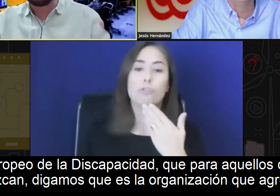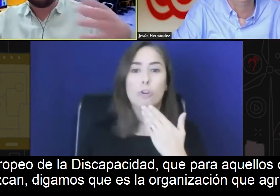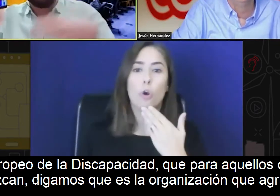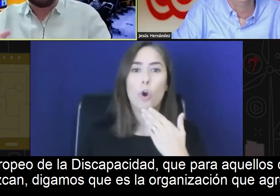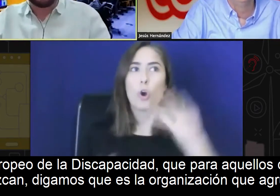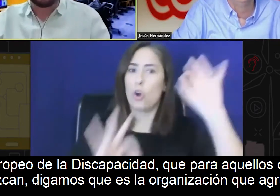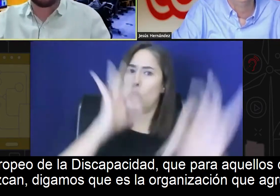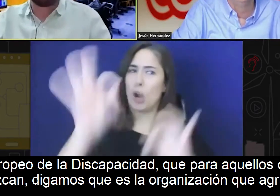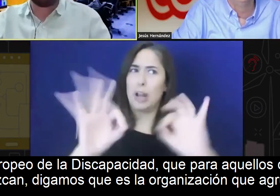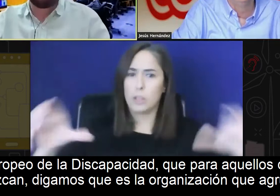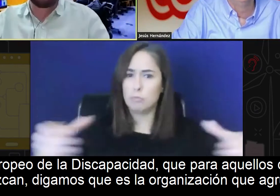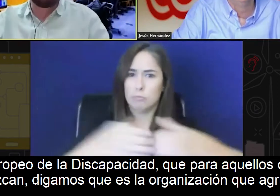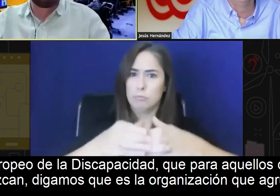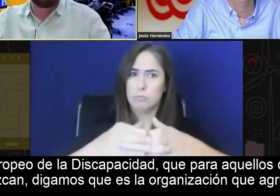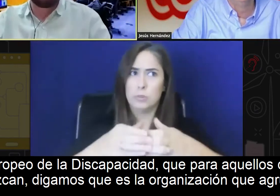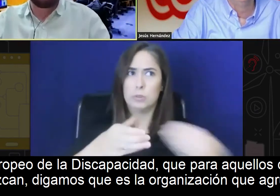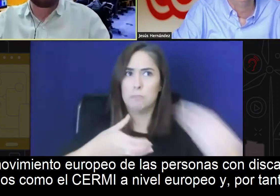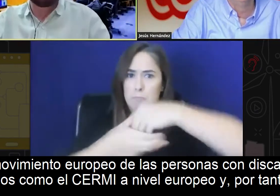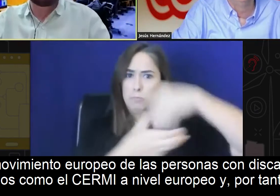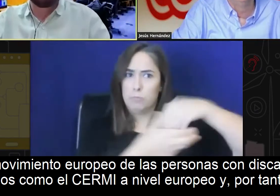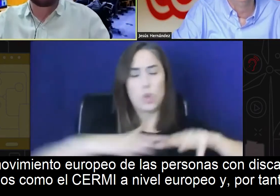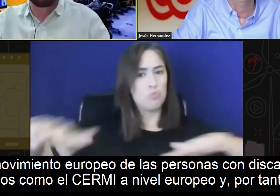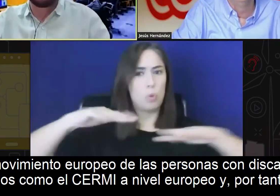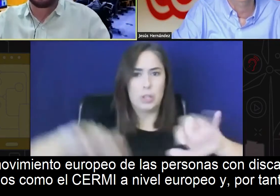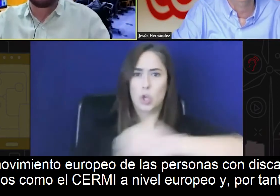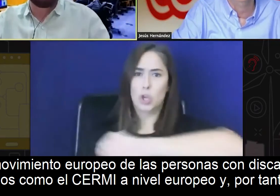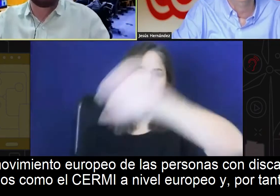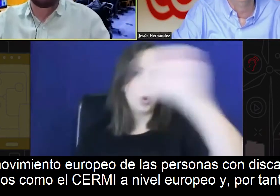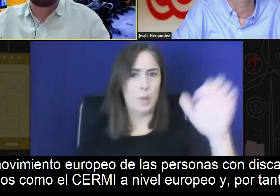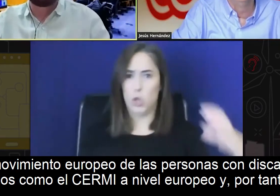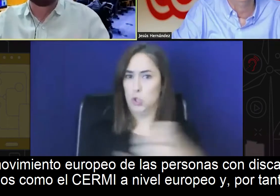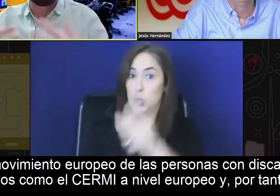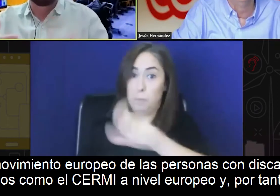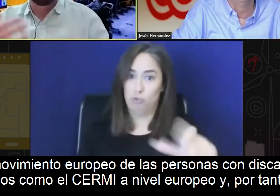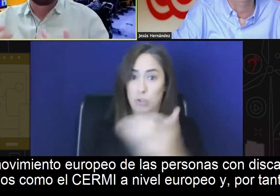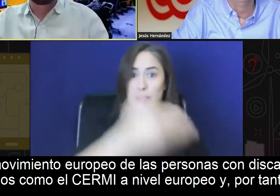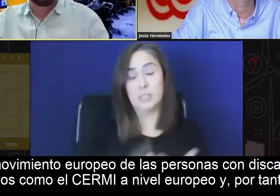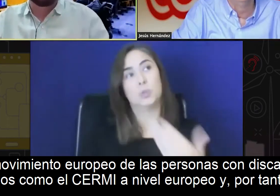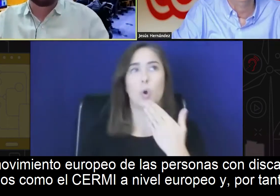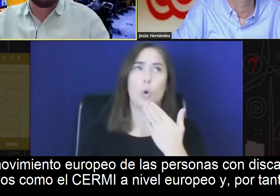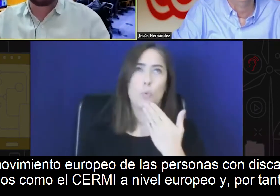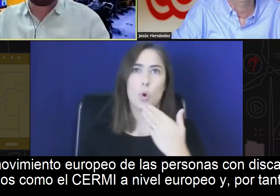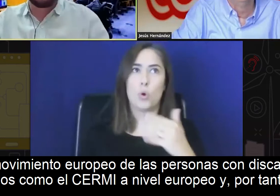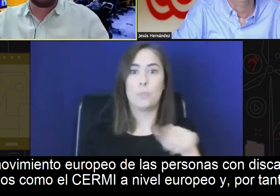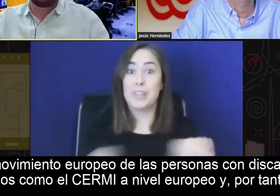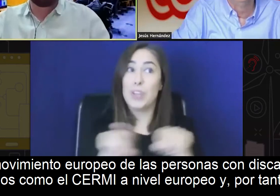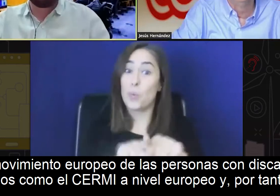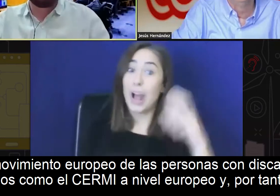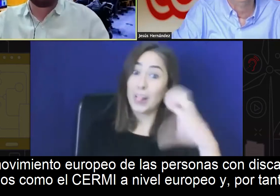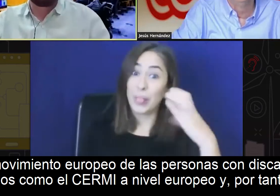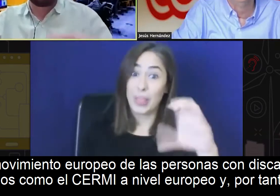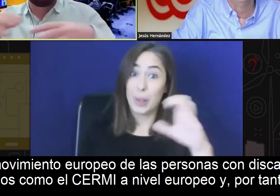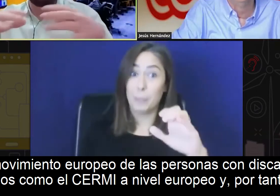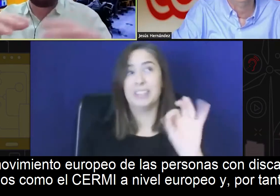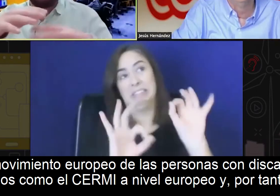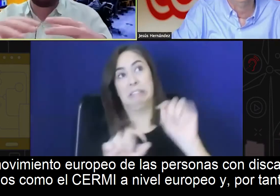que agrupa a todo el movimiento europeo de las personas con discapacidad, es decir, somos como el CERMI a nivel